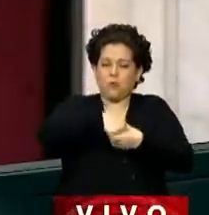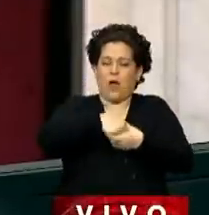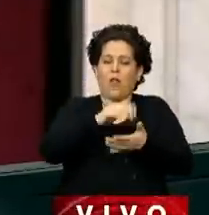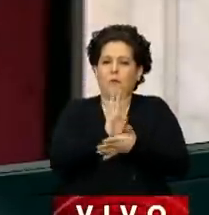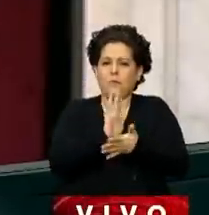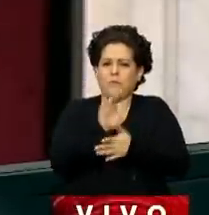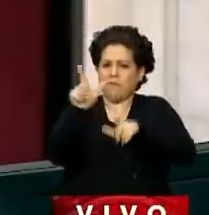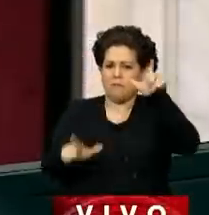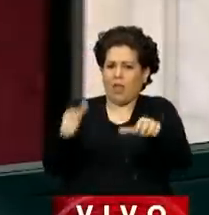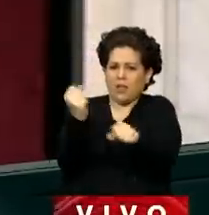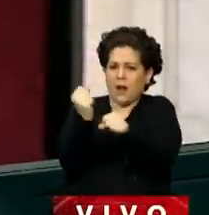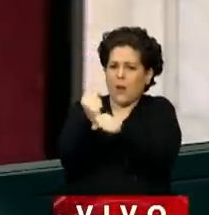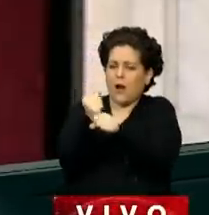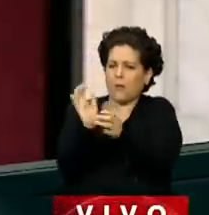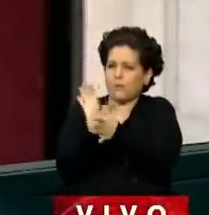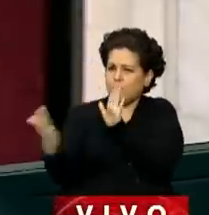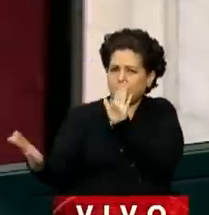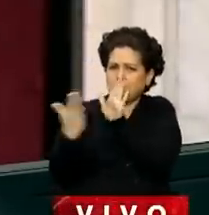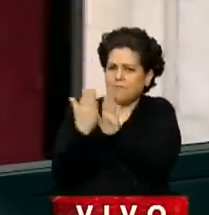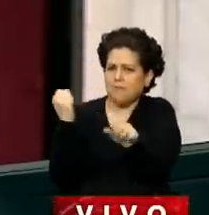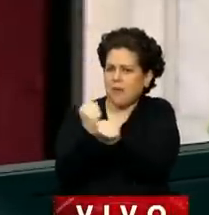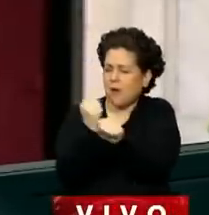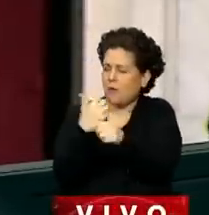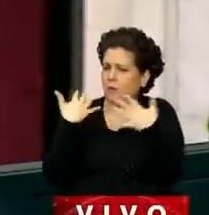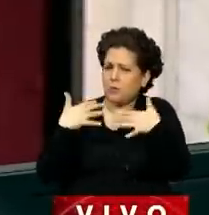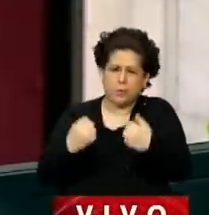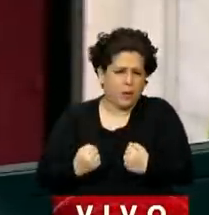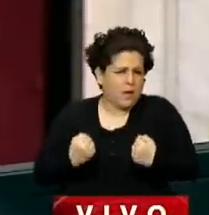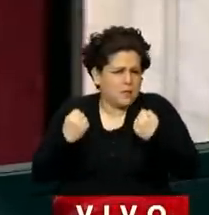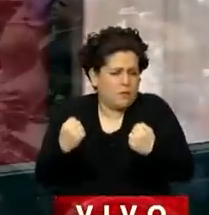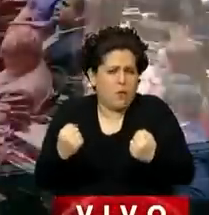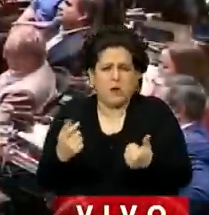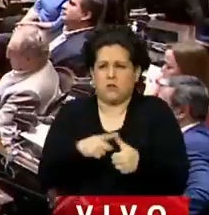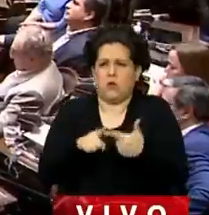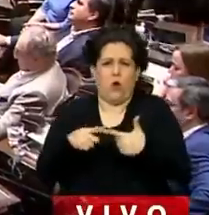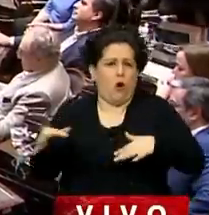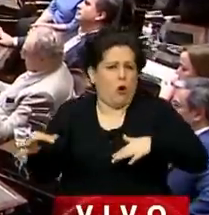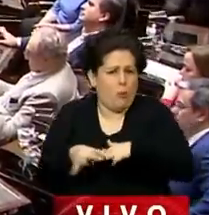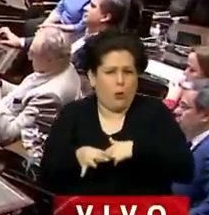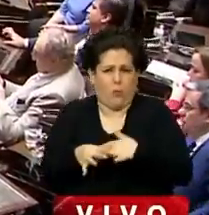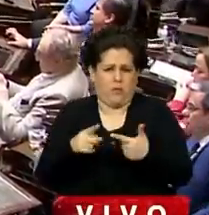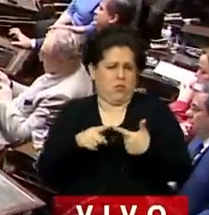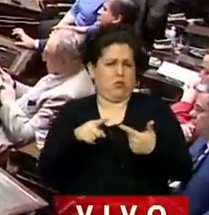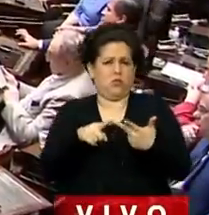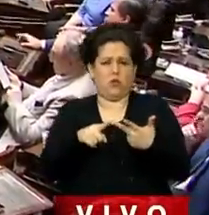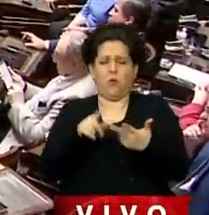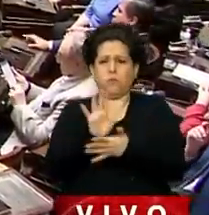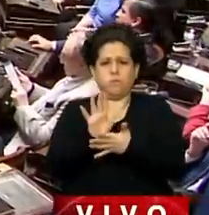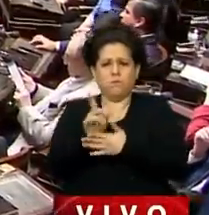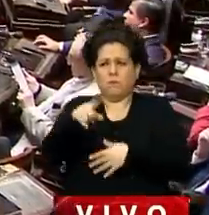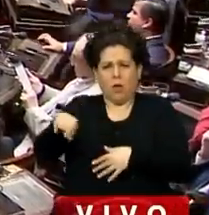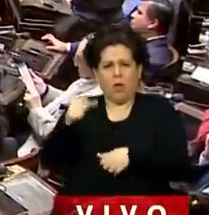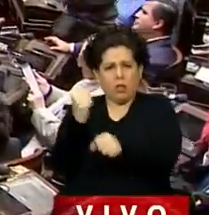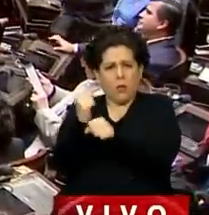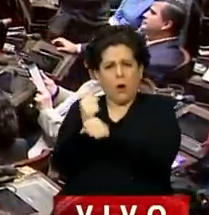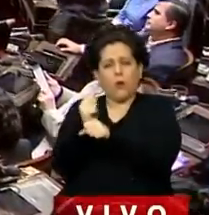nos acompañaron con un esfuerzo enorme, con un compromiso único y entendiendo